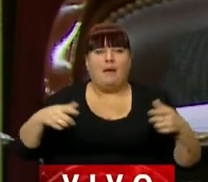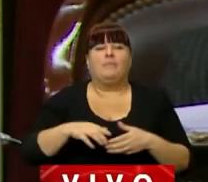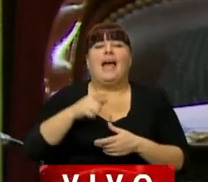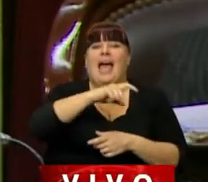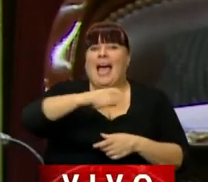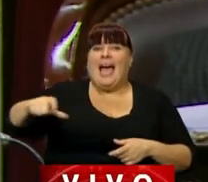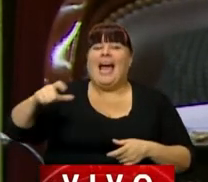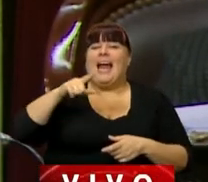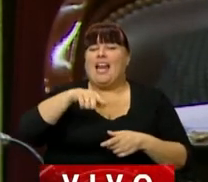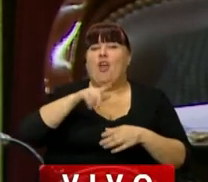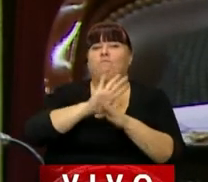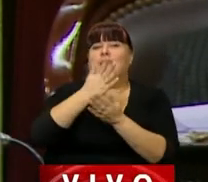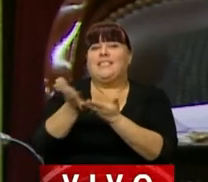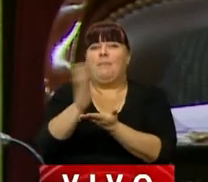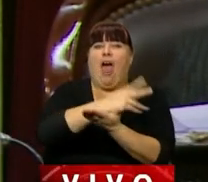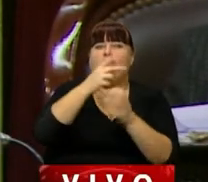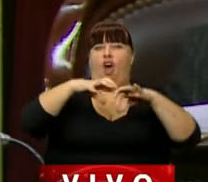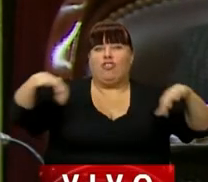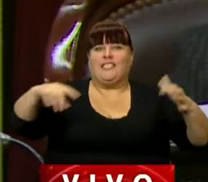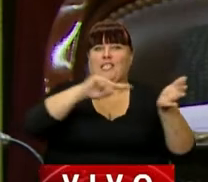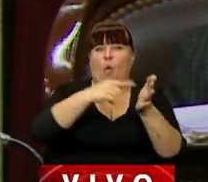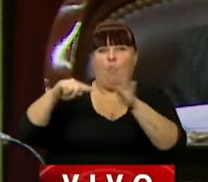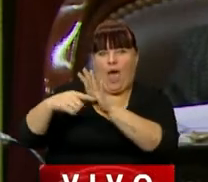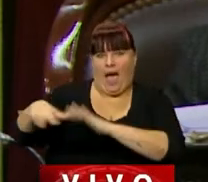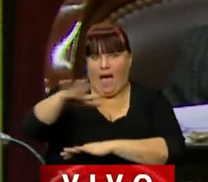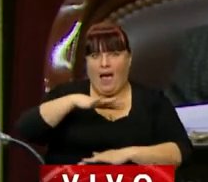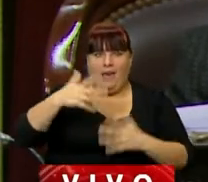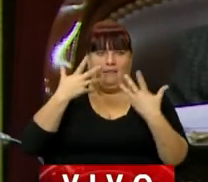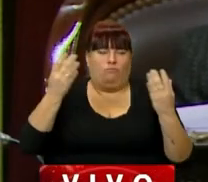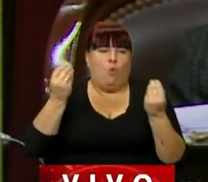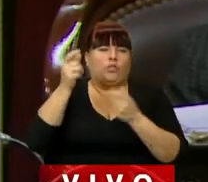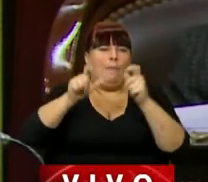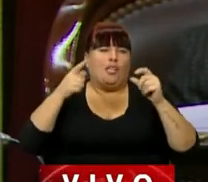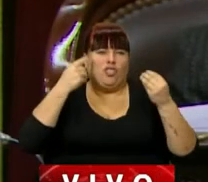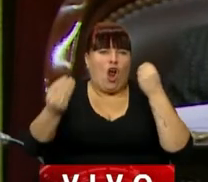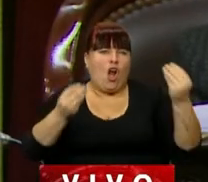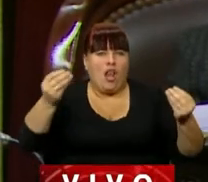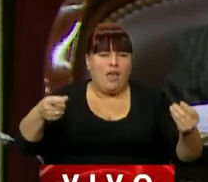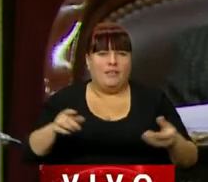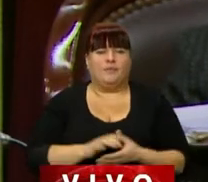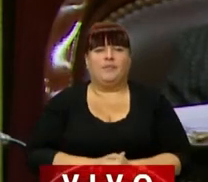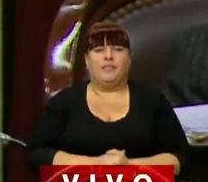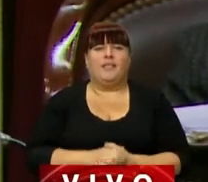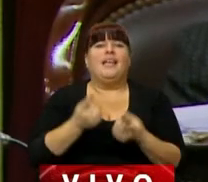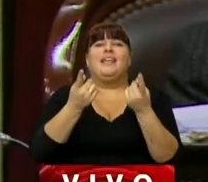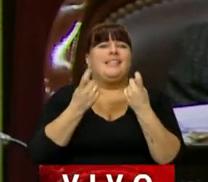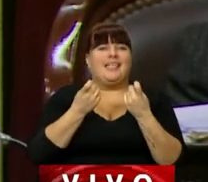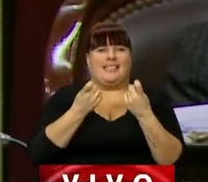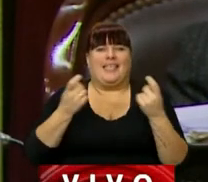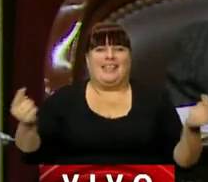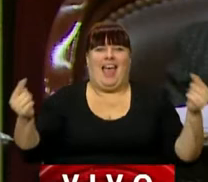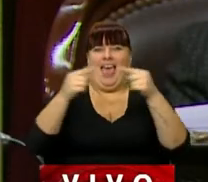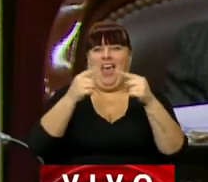separa, digamos, a dos urbanizaciones, a una urbanización muy populosa que necesita